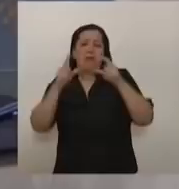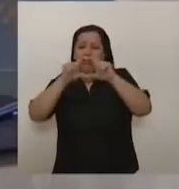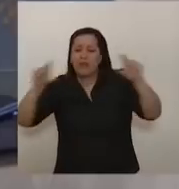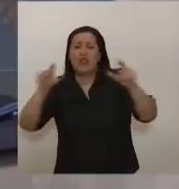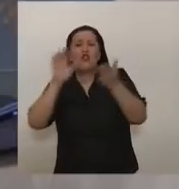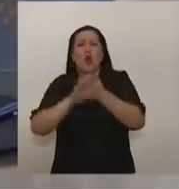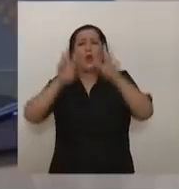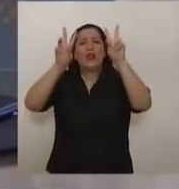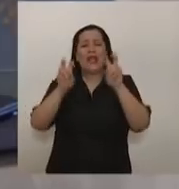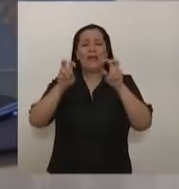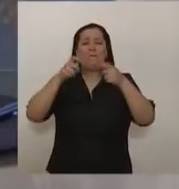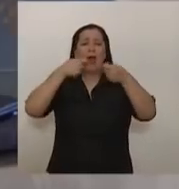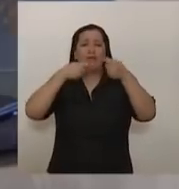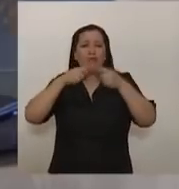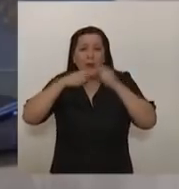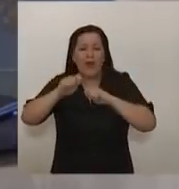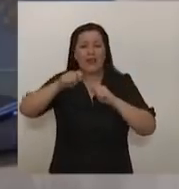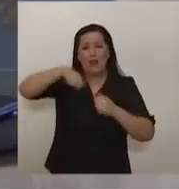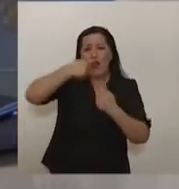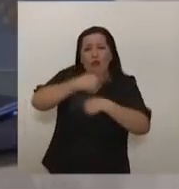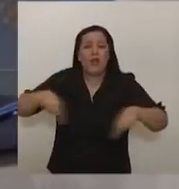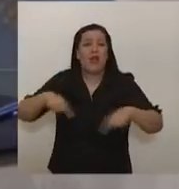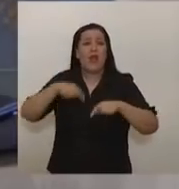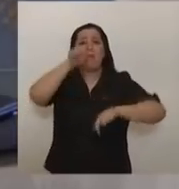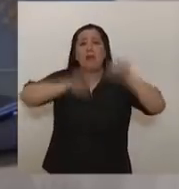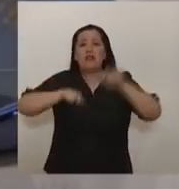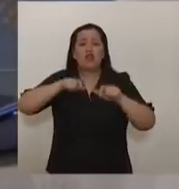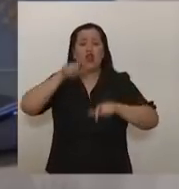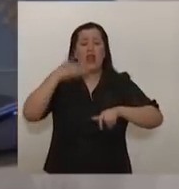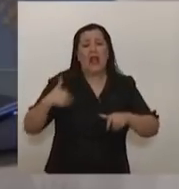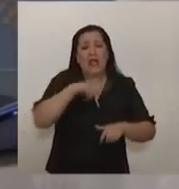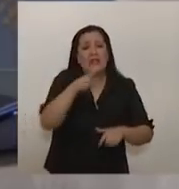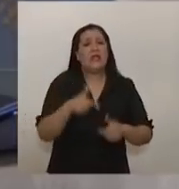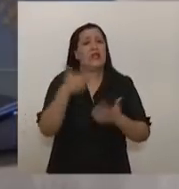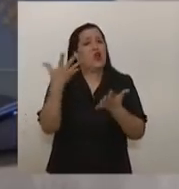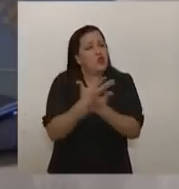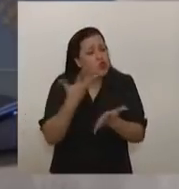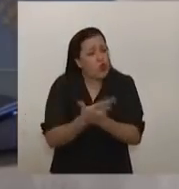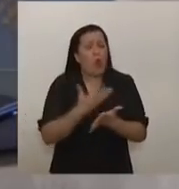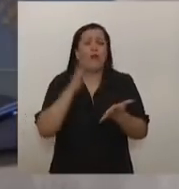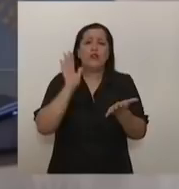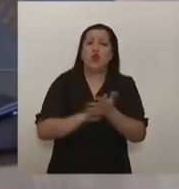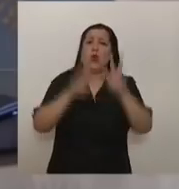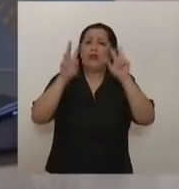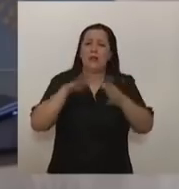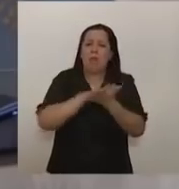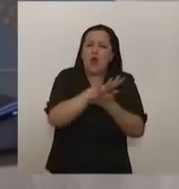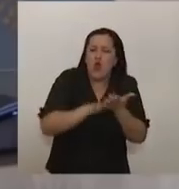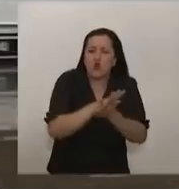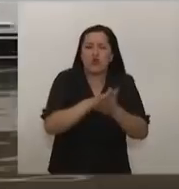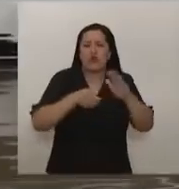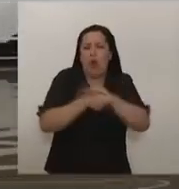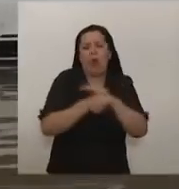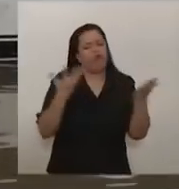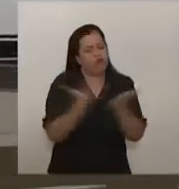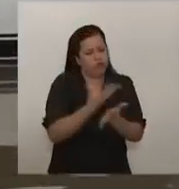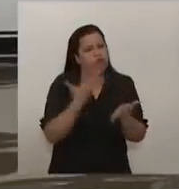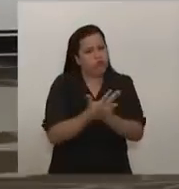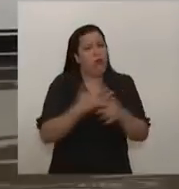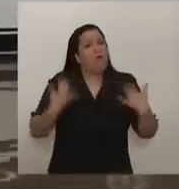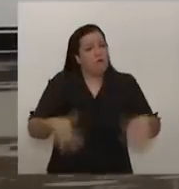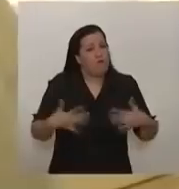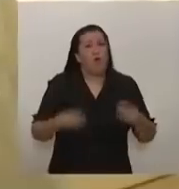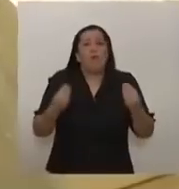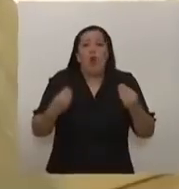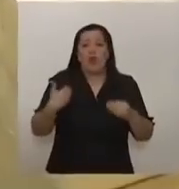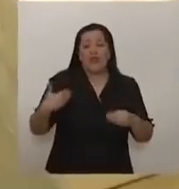sobre corrupción. Los argentinos sufrimos durante mucho tiempo las consecuencias de la corrupción en el Estado, en parte porque